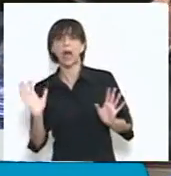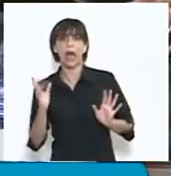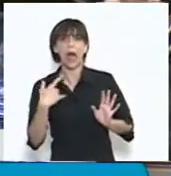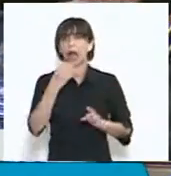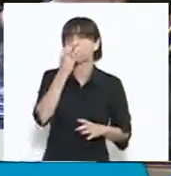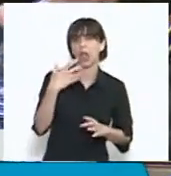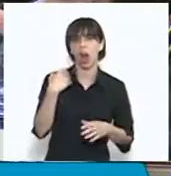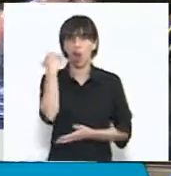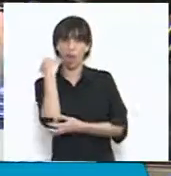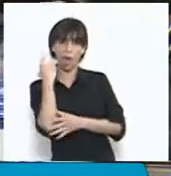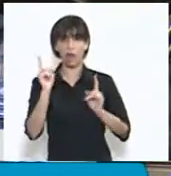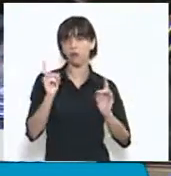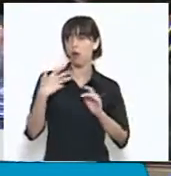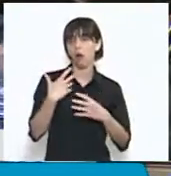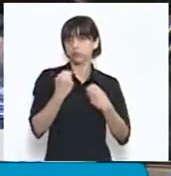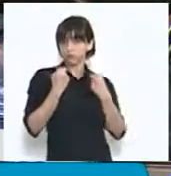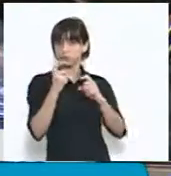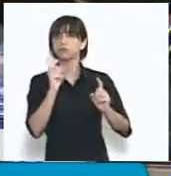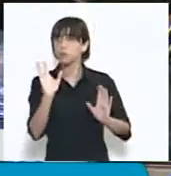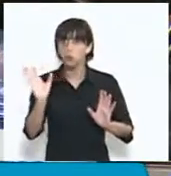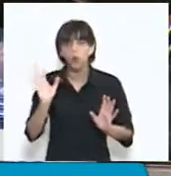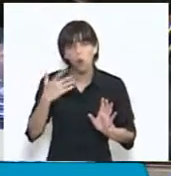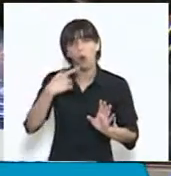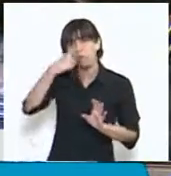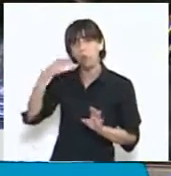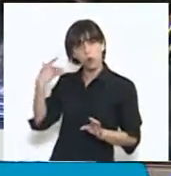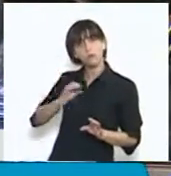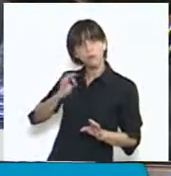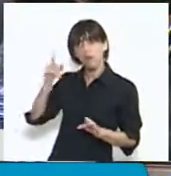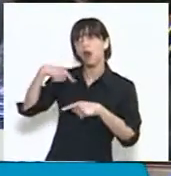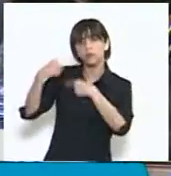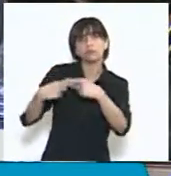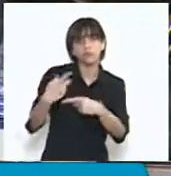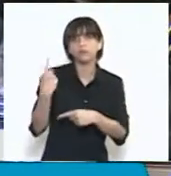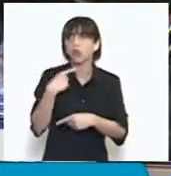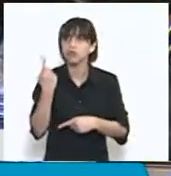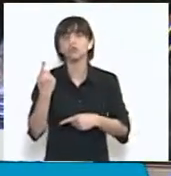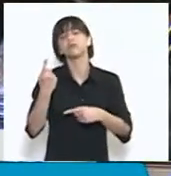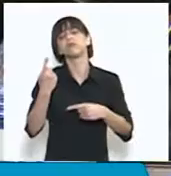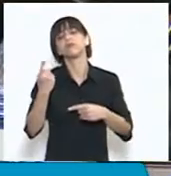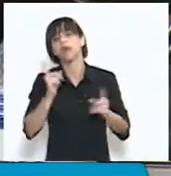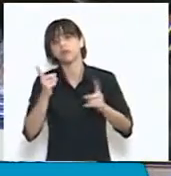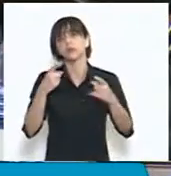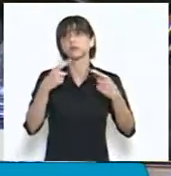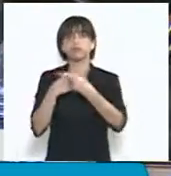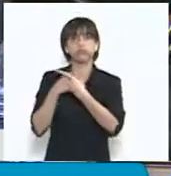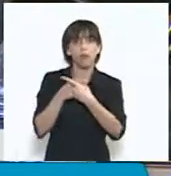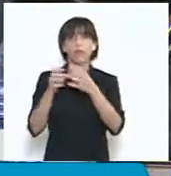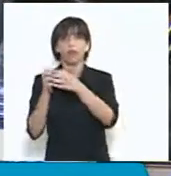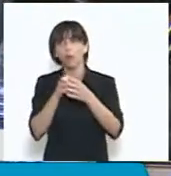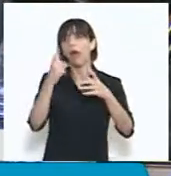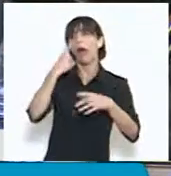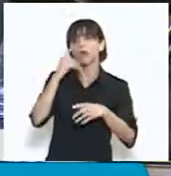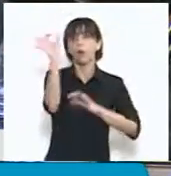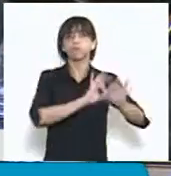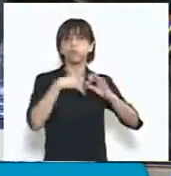bajo. Hemos estado los últimos años discutiendo a ver quién le arrebató el